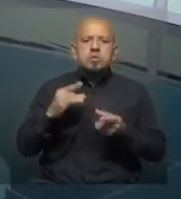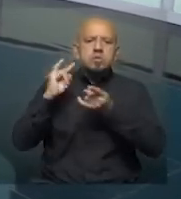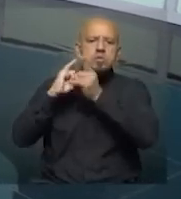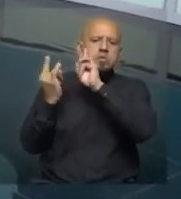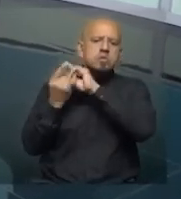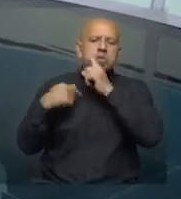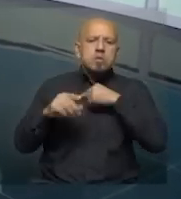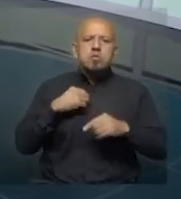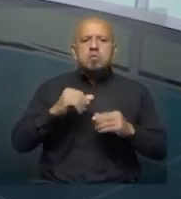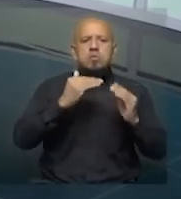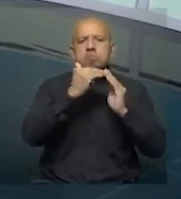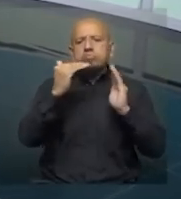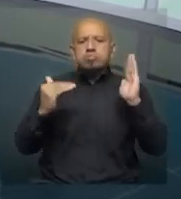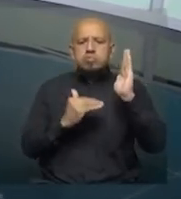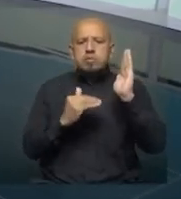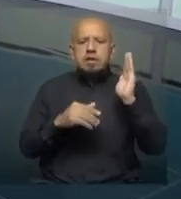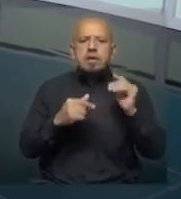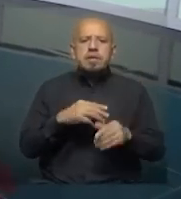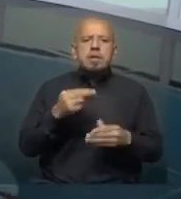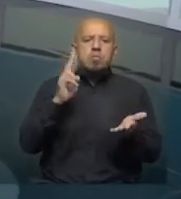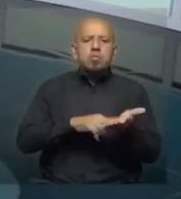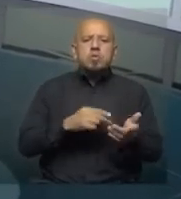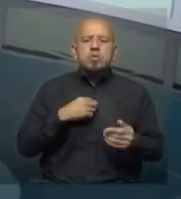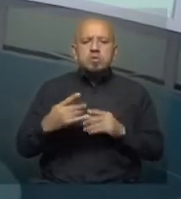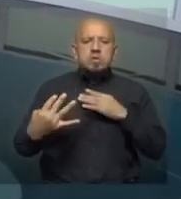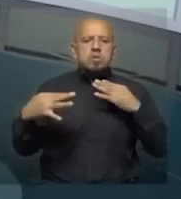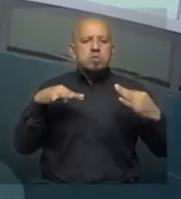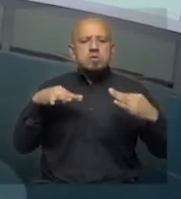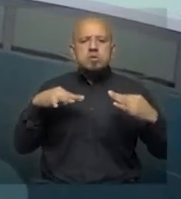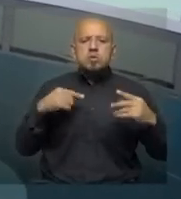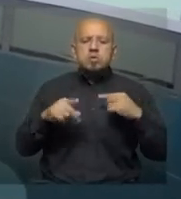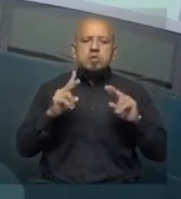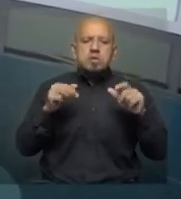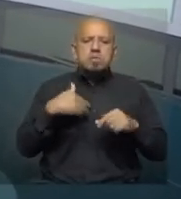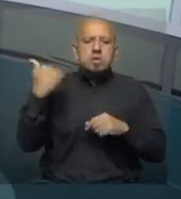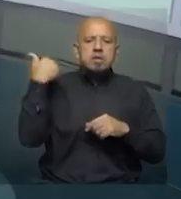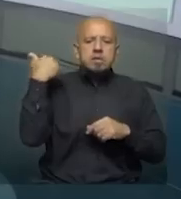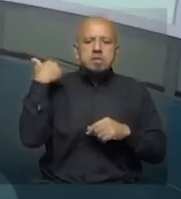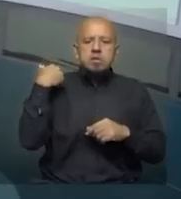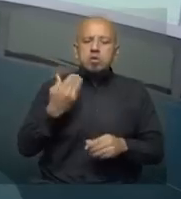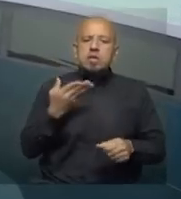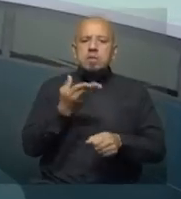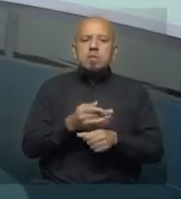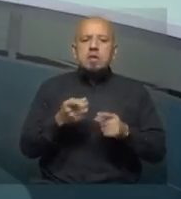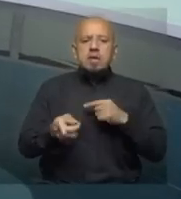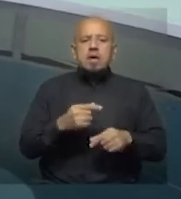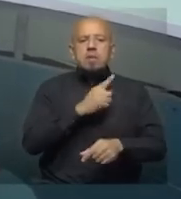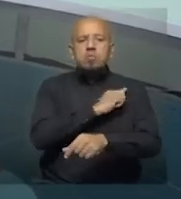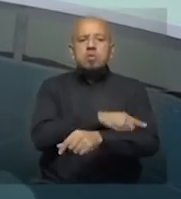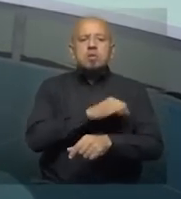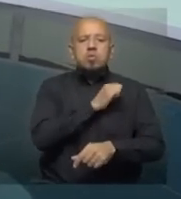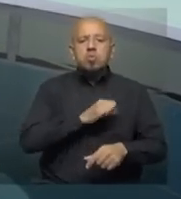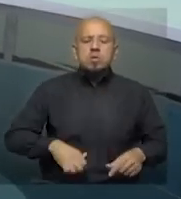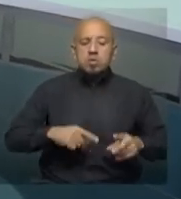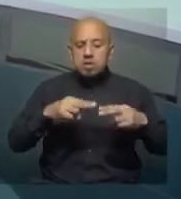una rebaja de impuestos. La oposición también sigue apuntando al caso Astesiano y le pide al Ejecutivo que investigue y